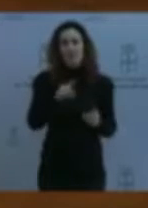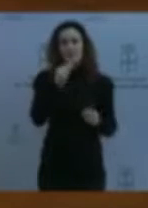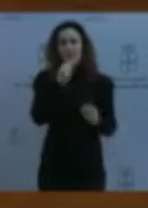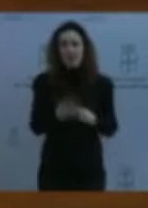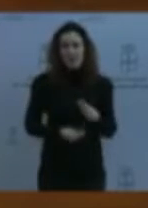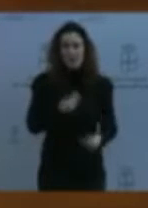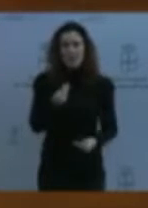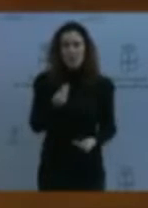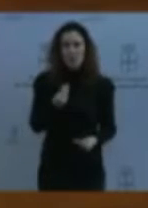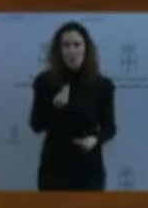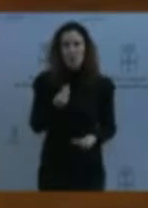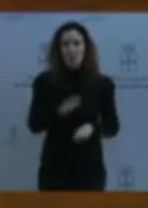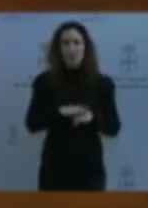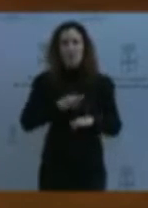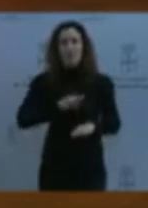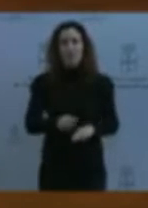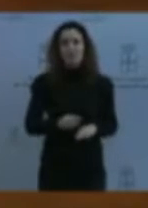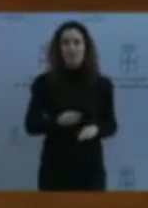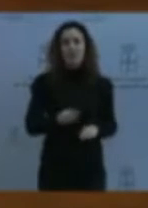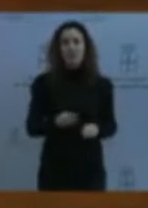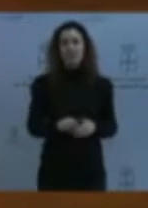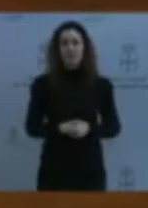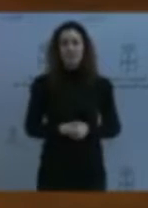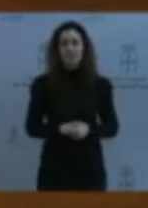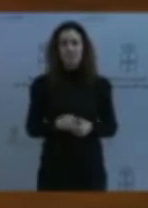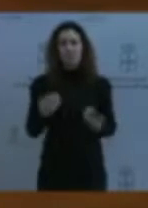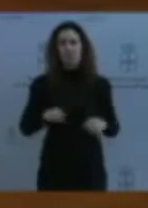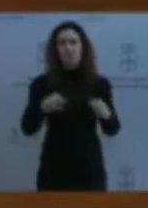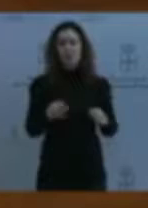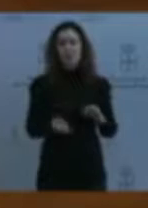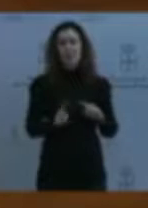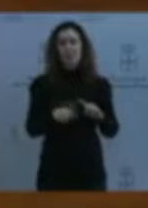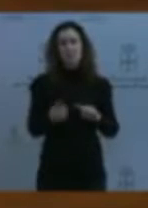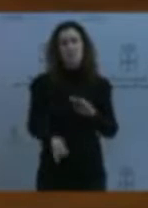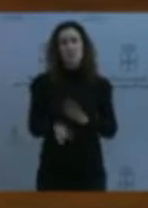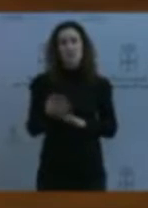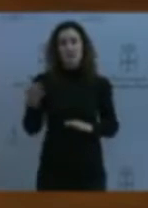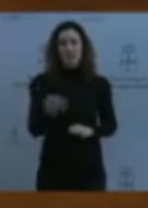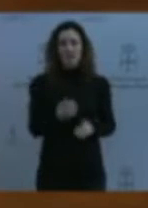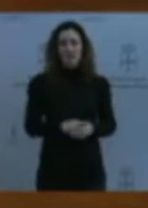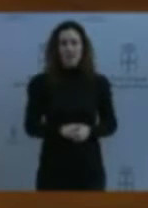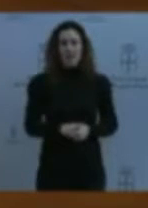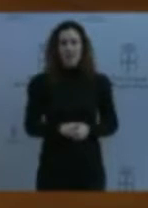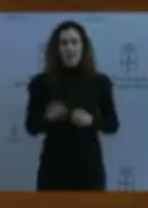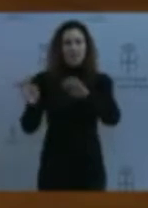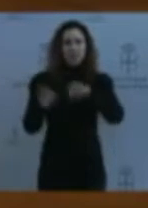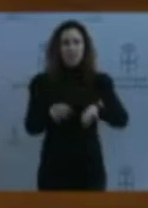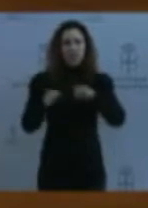ante lo que suele suceder a continuación de un temporal o de una inundación, que son